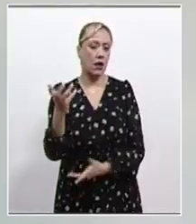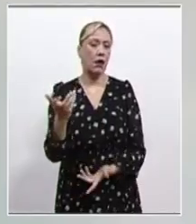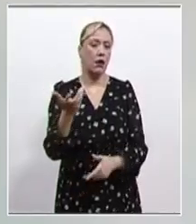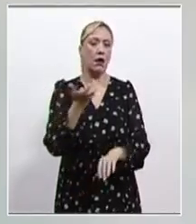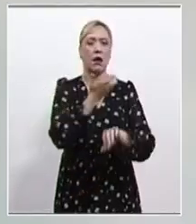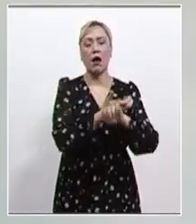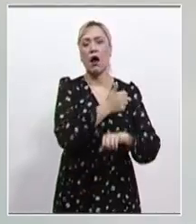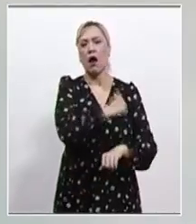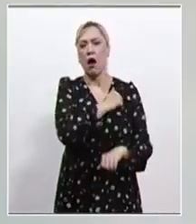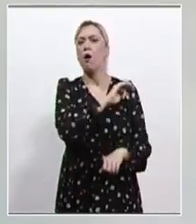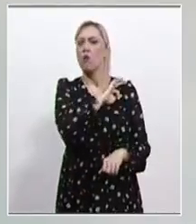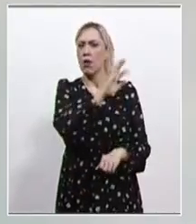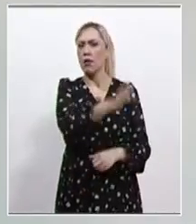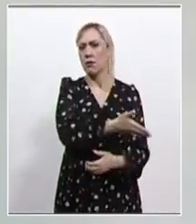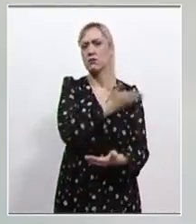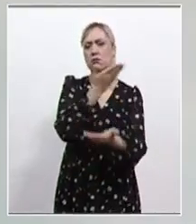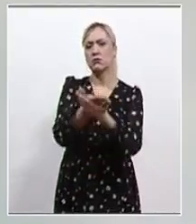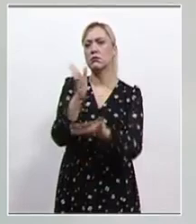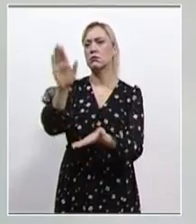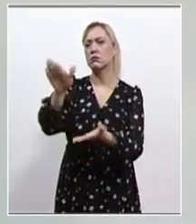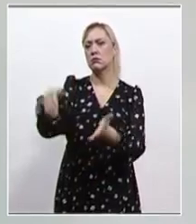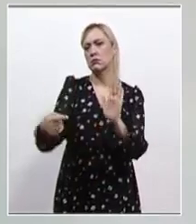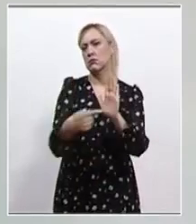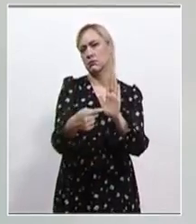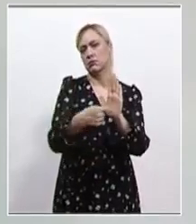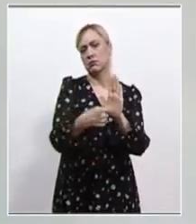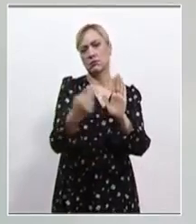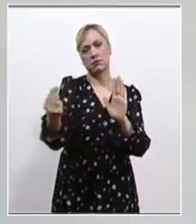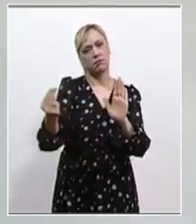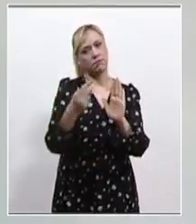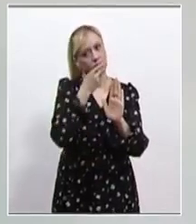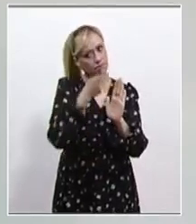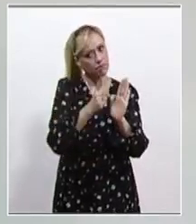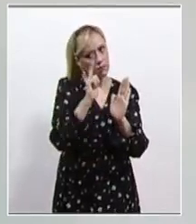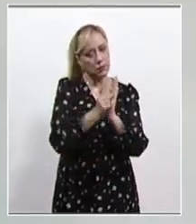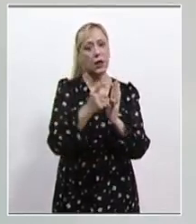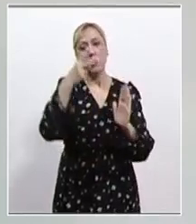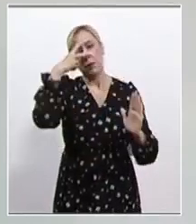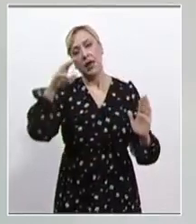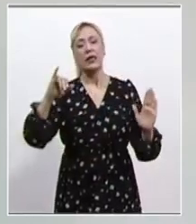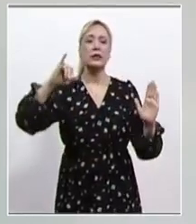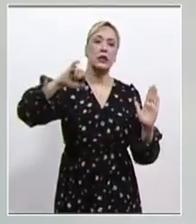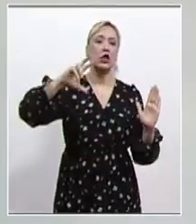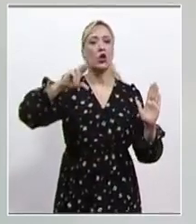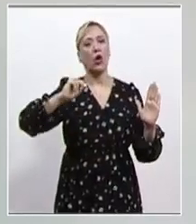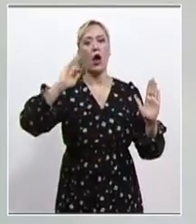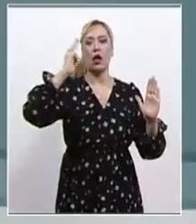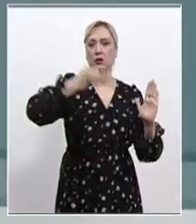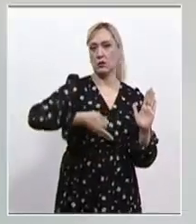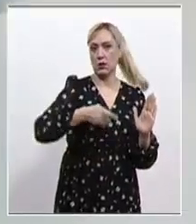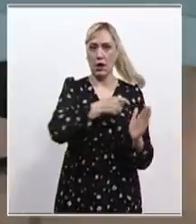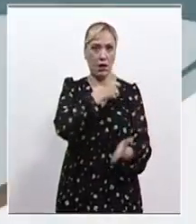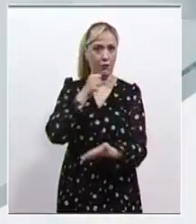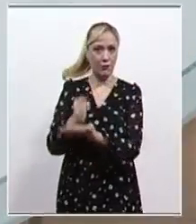pueden solicitar la activación del mecanismo y México puede definir si acepta o no la petición.